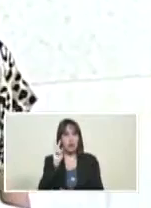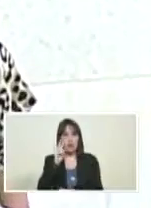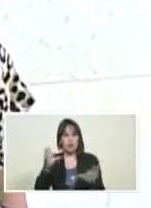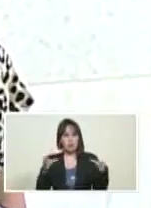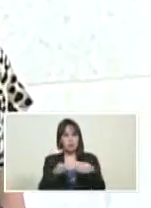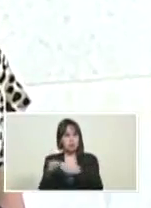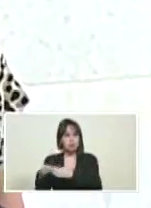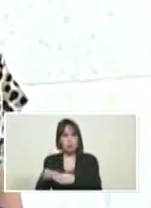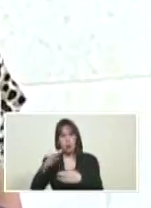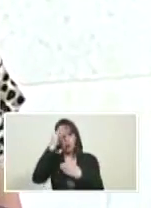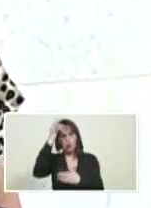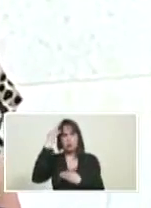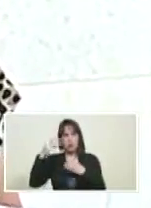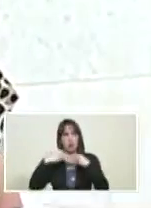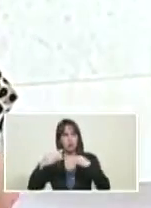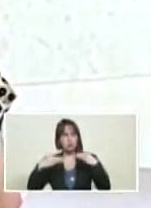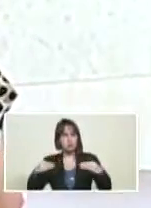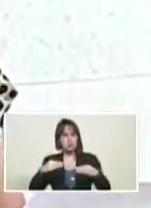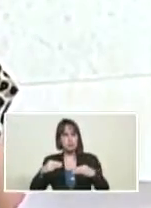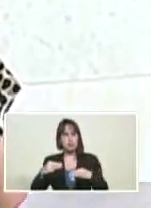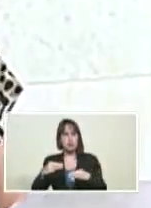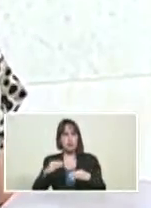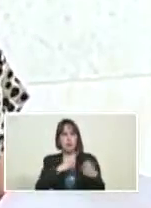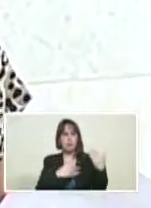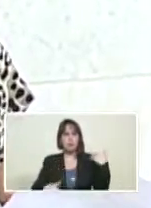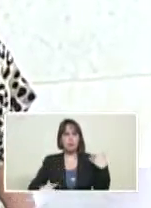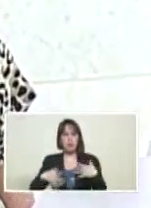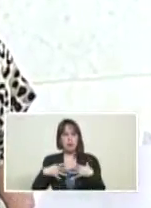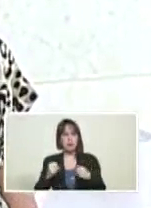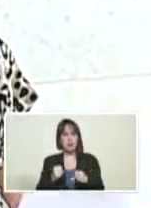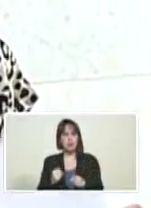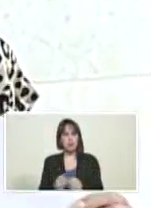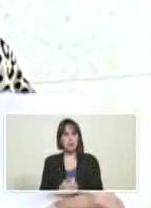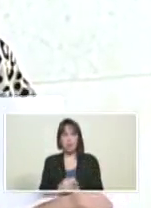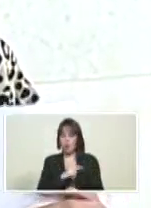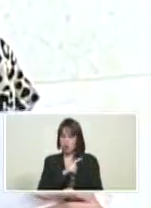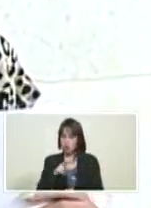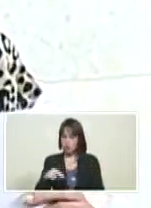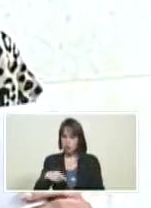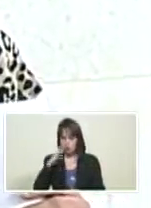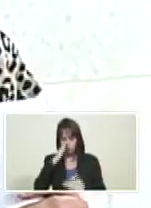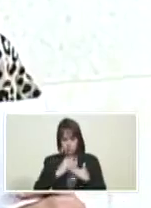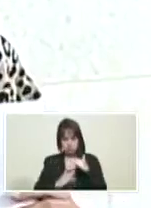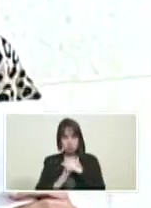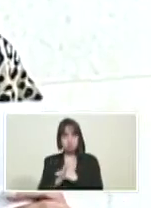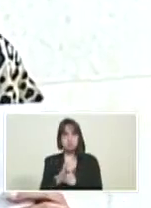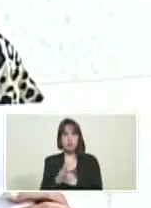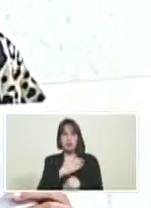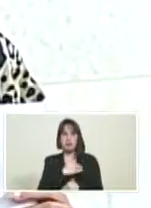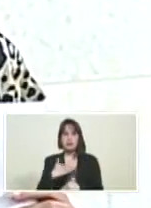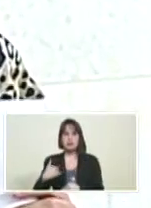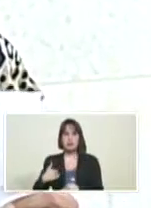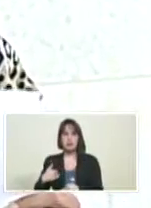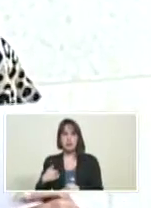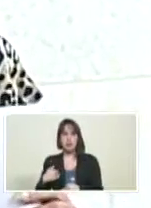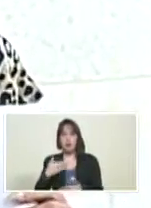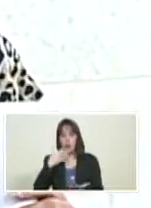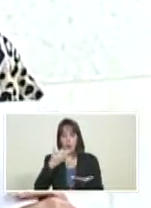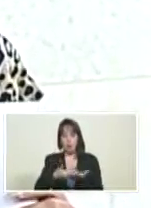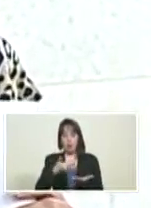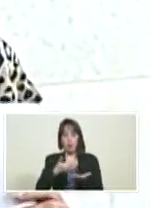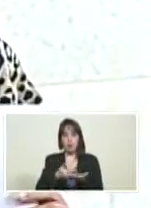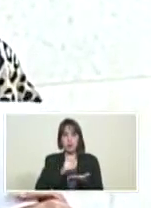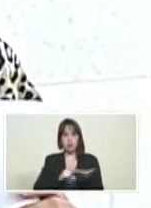Presidencial de Gobierno Popular para la Salud, presidente, nosotros humildemente quisimos